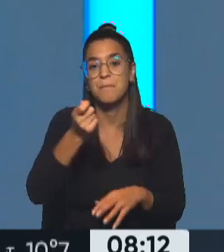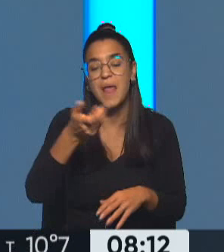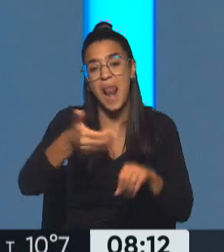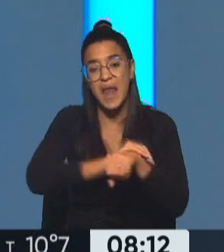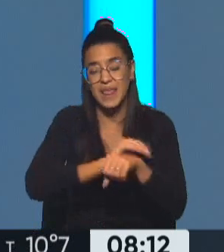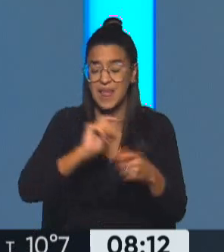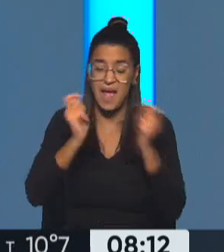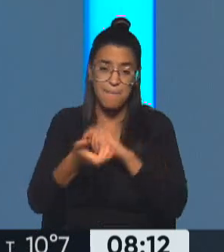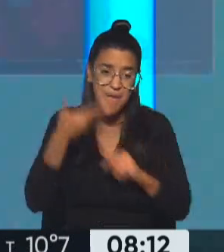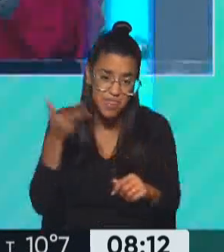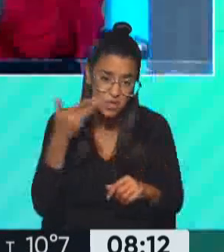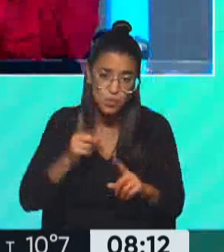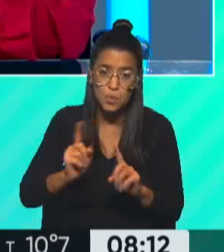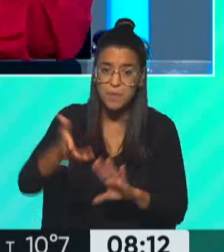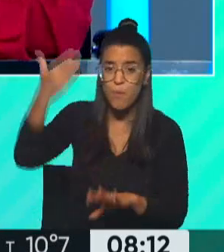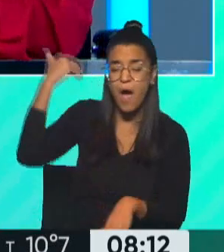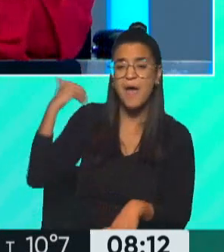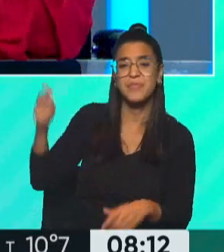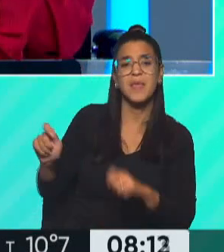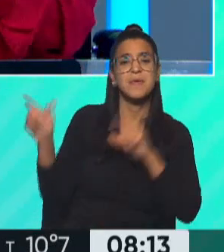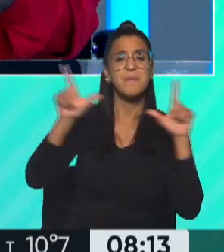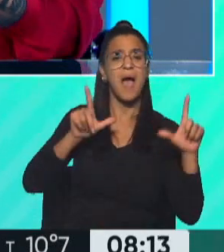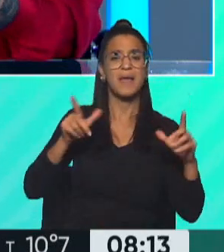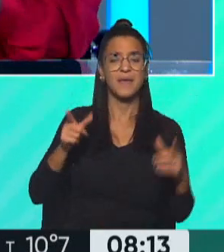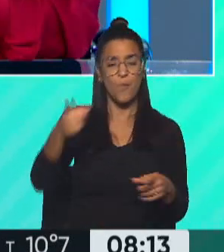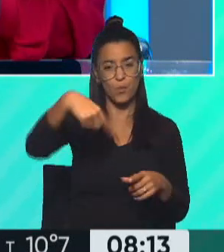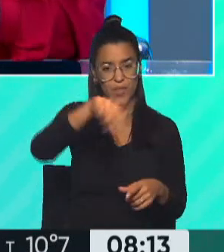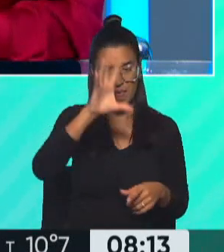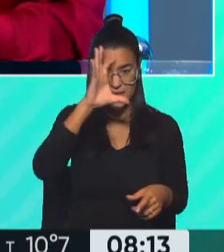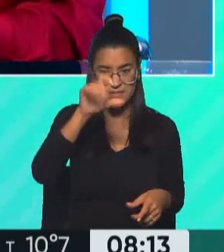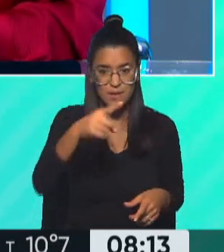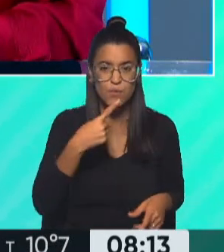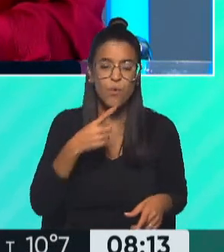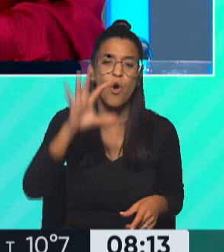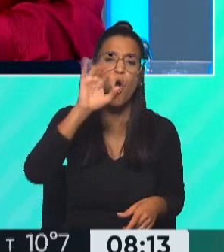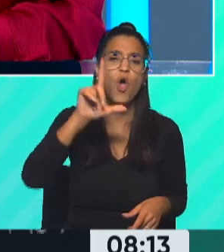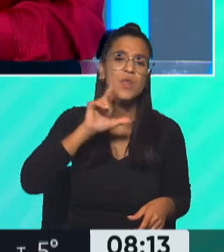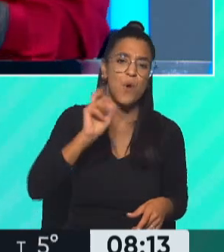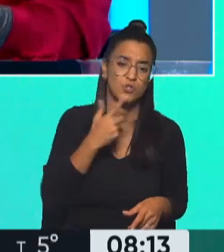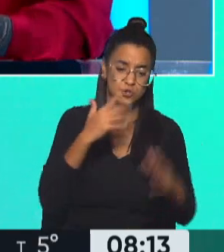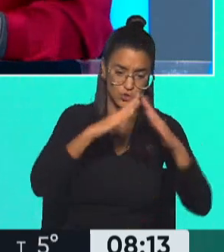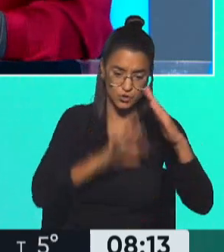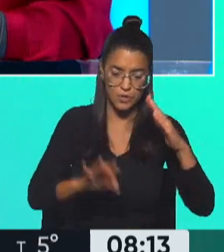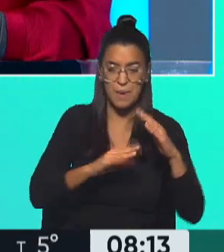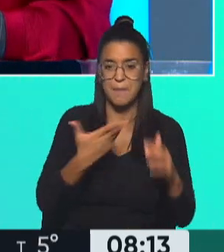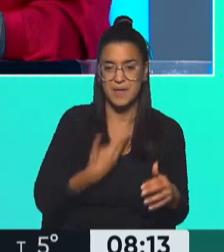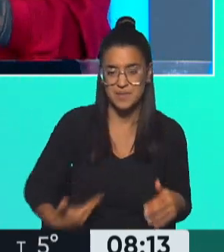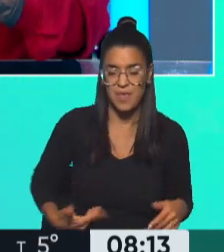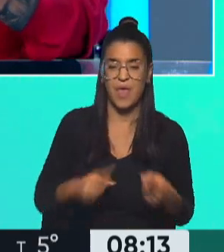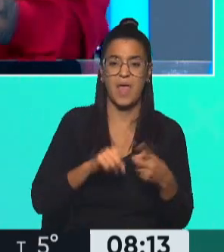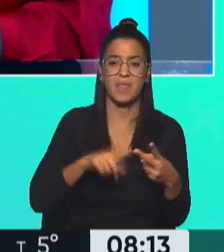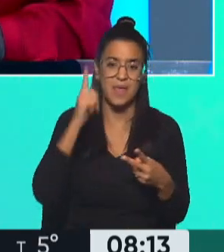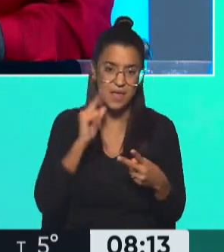el discurso del último tiempo desde aquellas imágenes lo recuerdan ustedes en olivos con el presidente alberto fernández con axel kiciloff